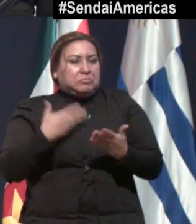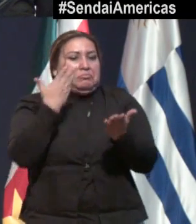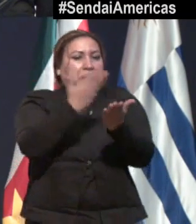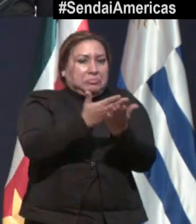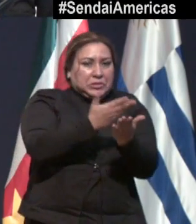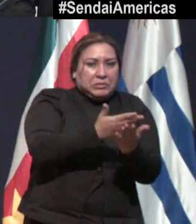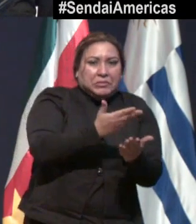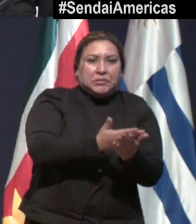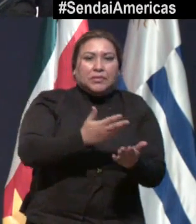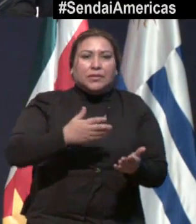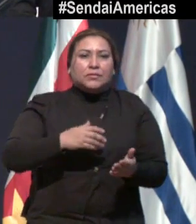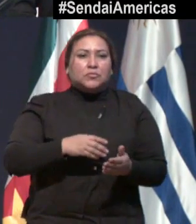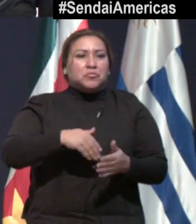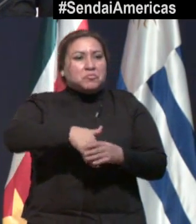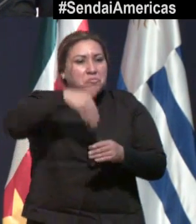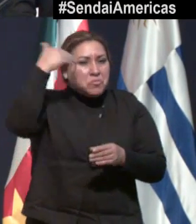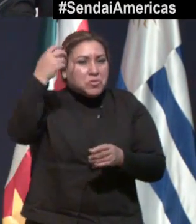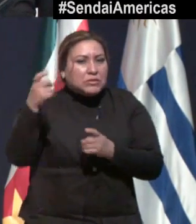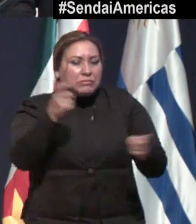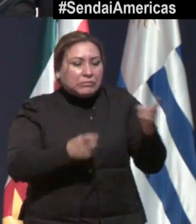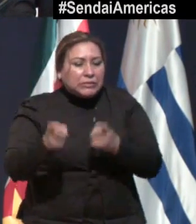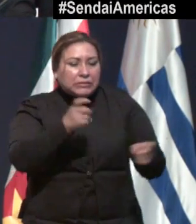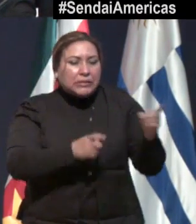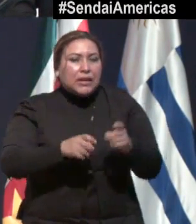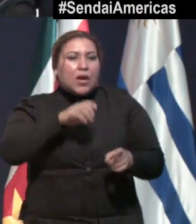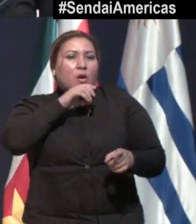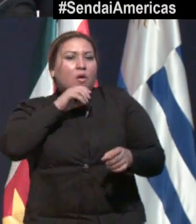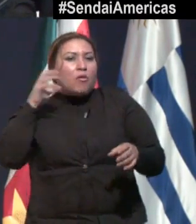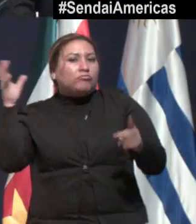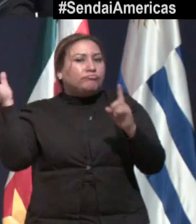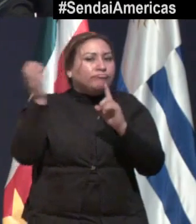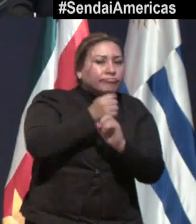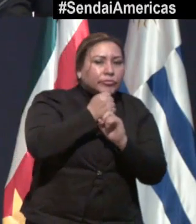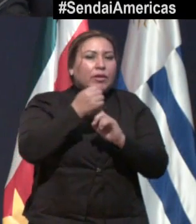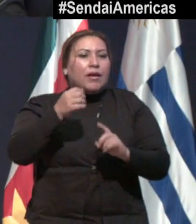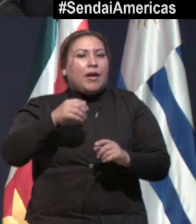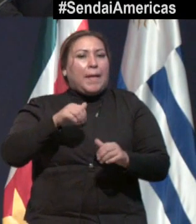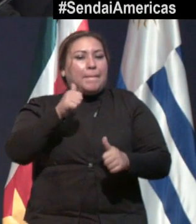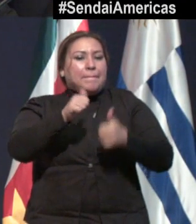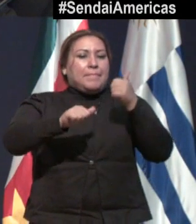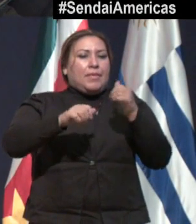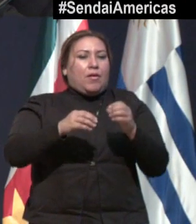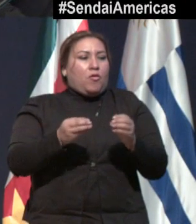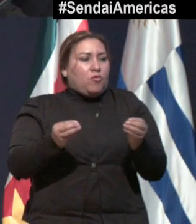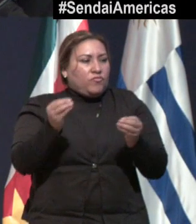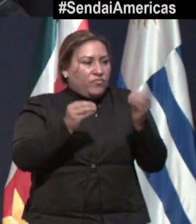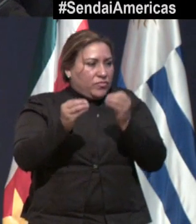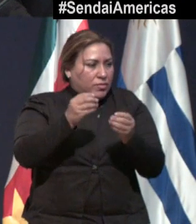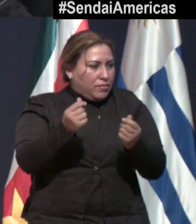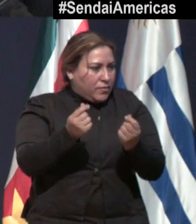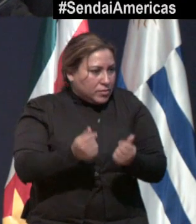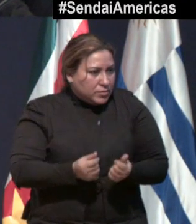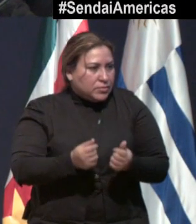y también sus políticas y estrategias de cómo lograr un mejor financiamiento de la gestión del riesgo de